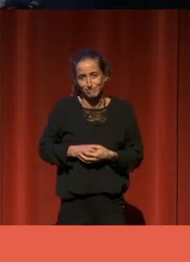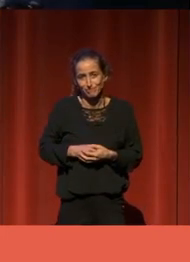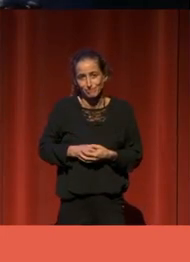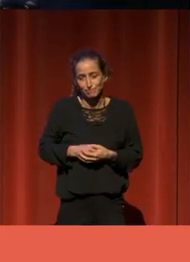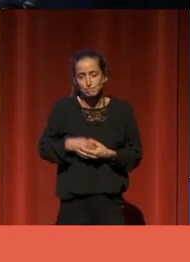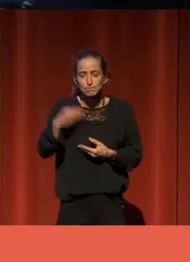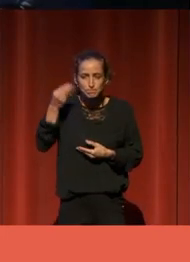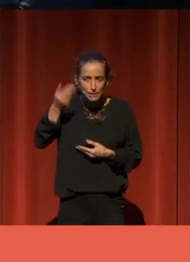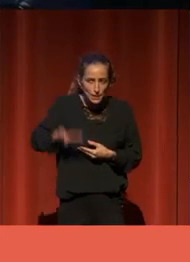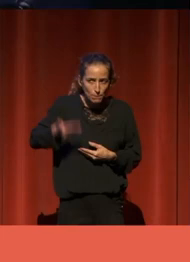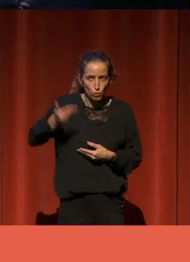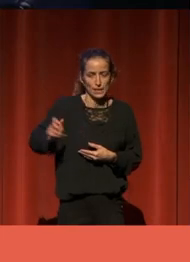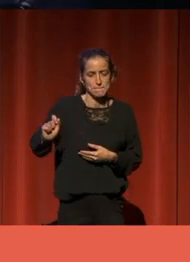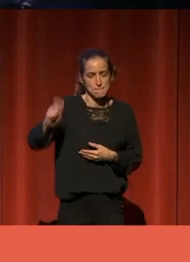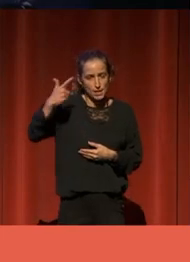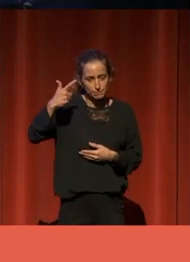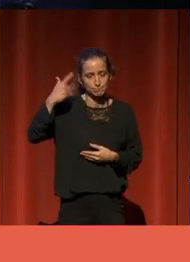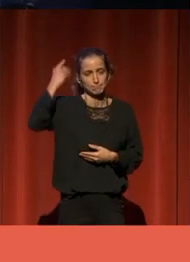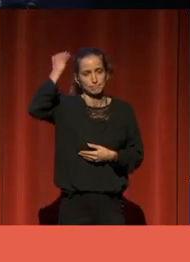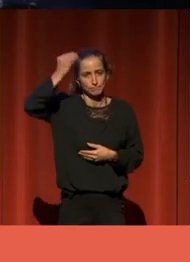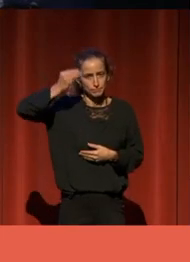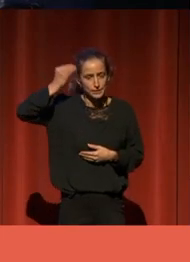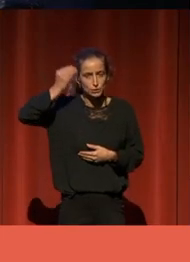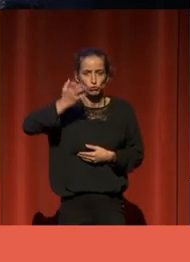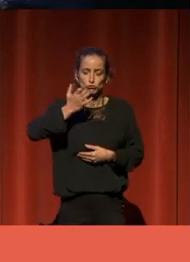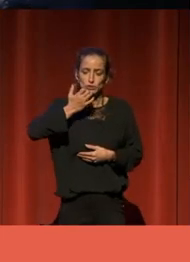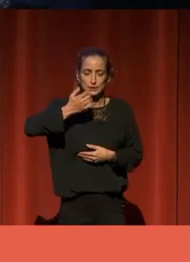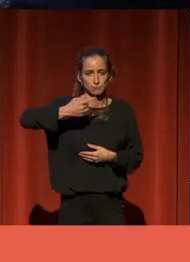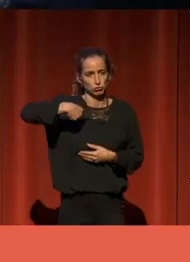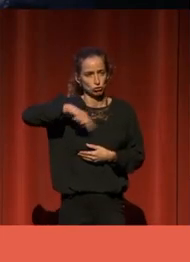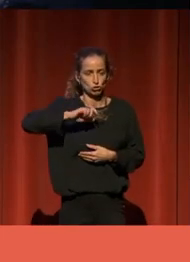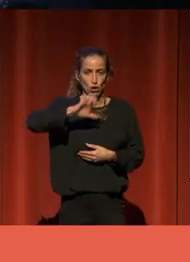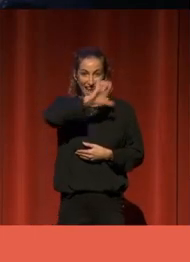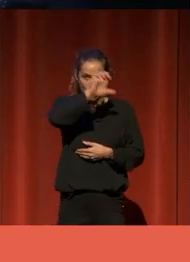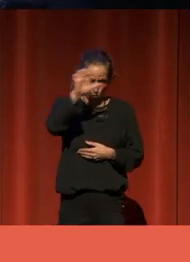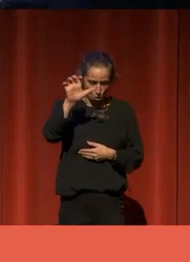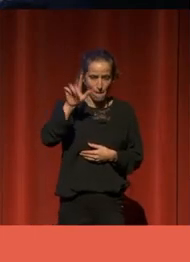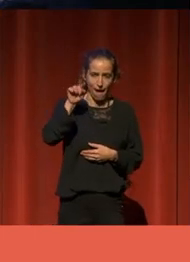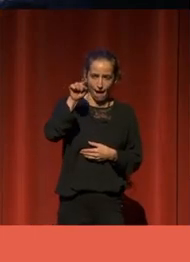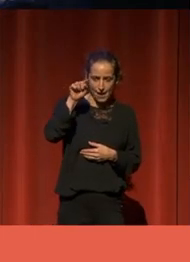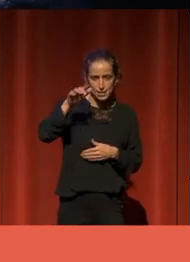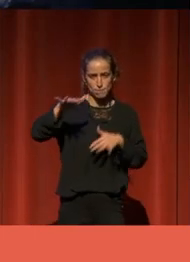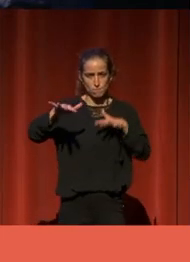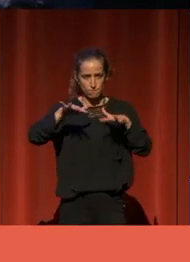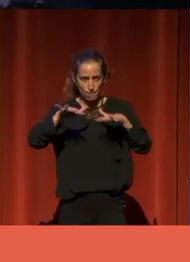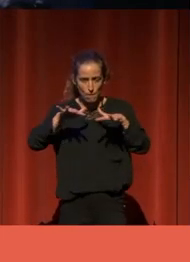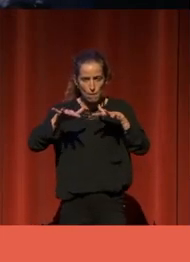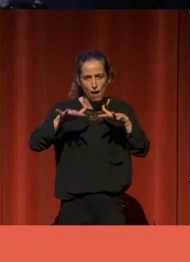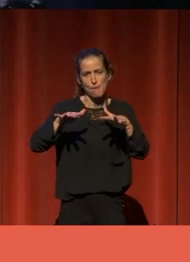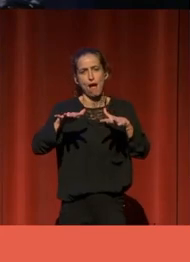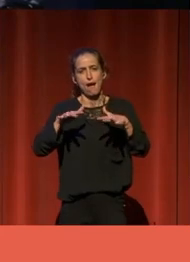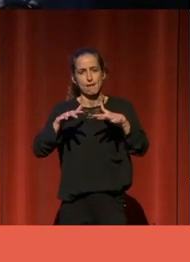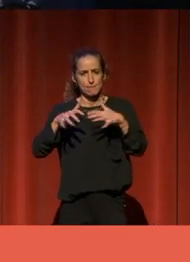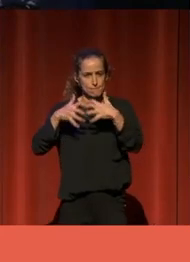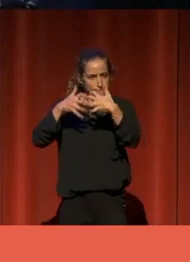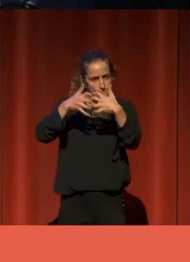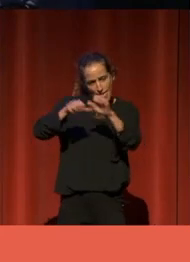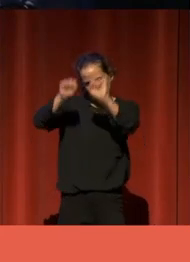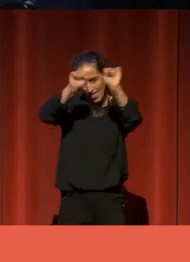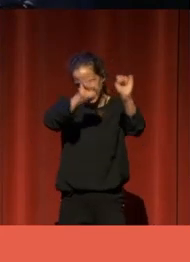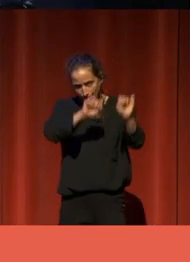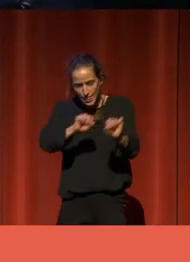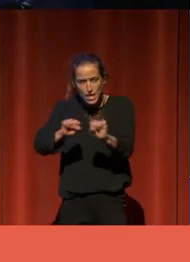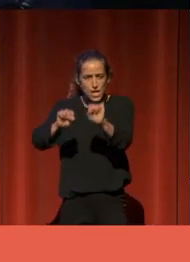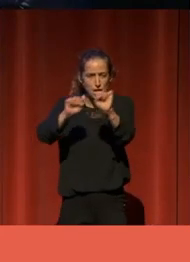es que si estamos activos en el campo europeo y estamos defendiendo a y